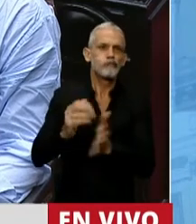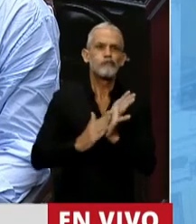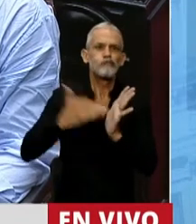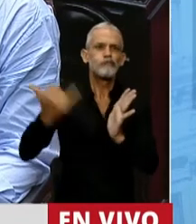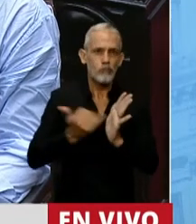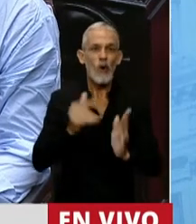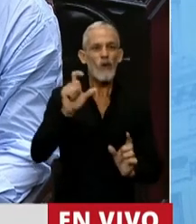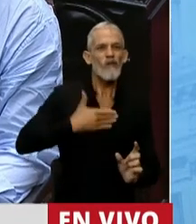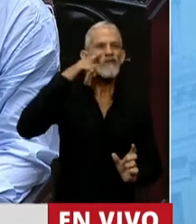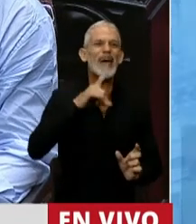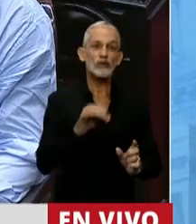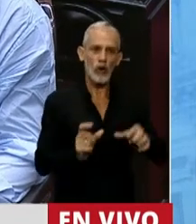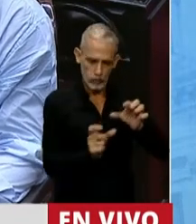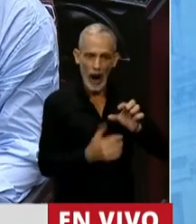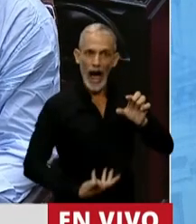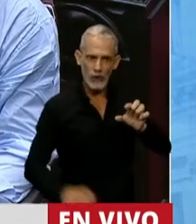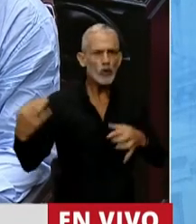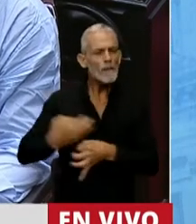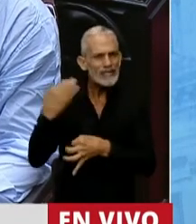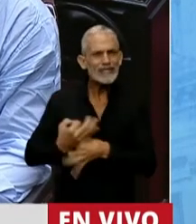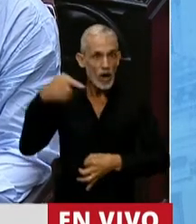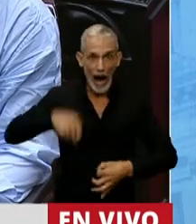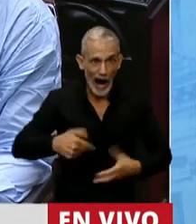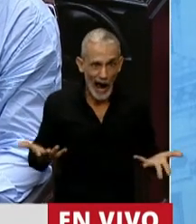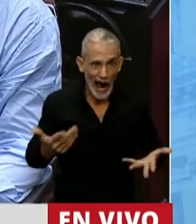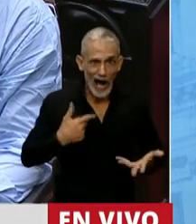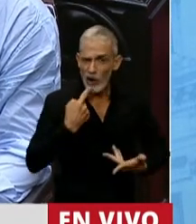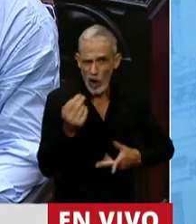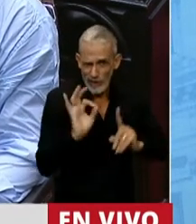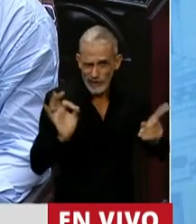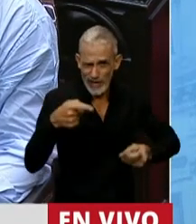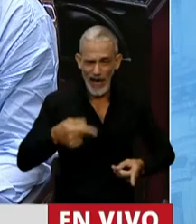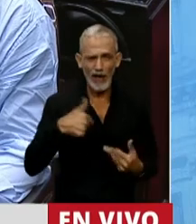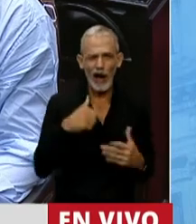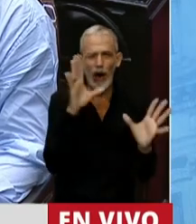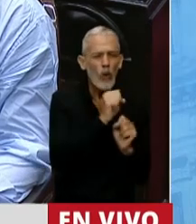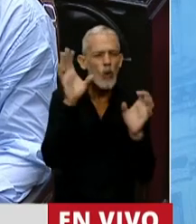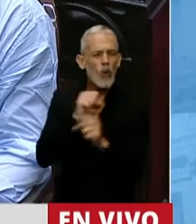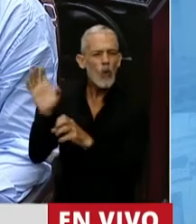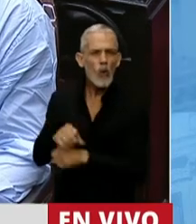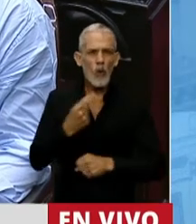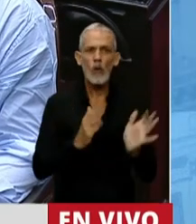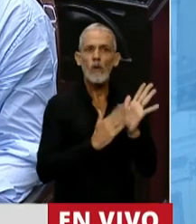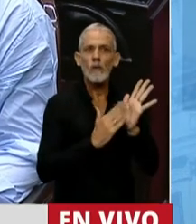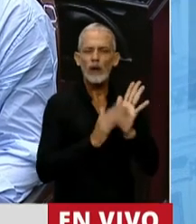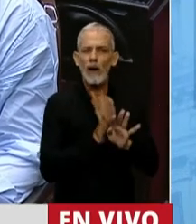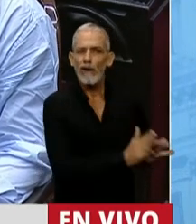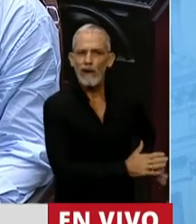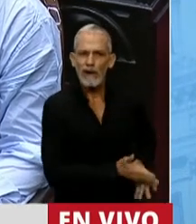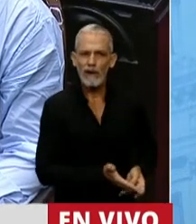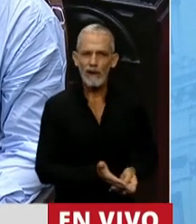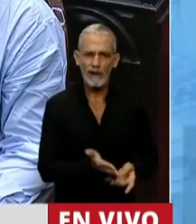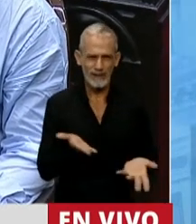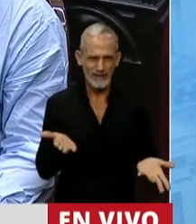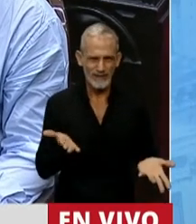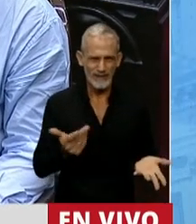feto, me enseñaron lo que era un aborto. Acá se ocultó, por acá queremos vivir en el oscurantismo de ocultar la evidencia científica. El